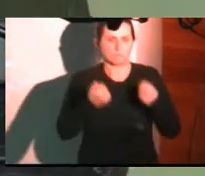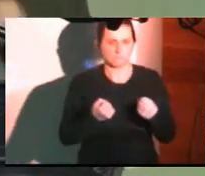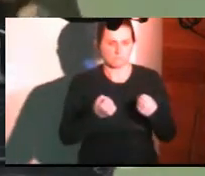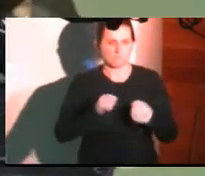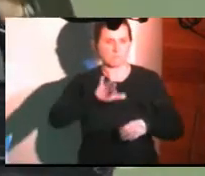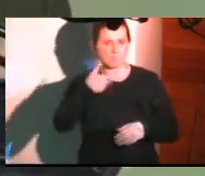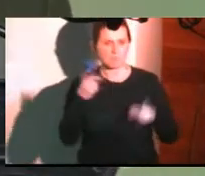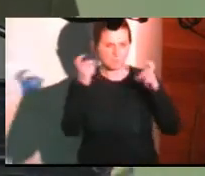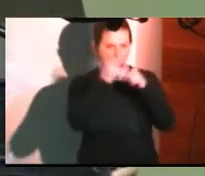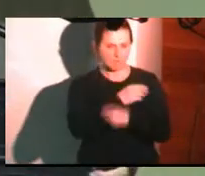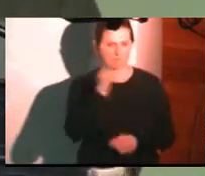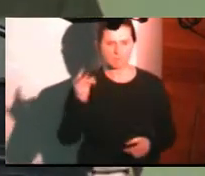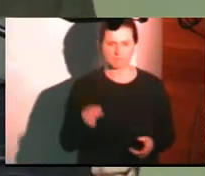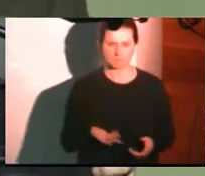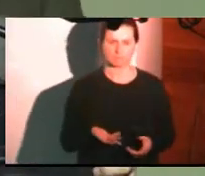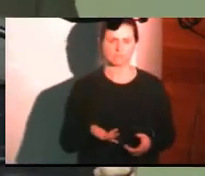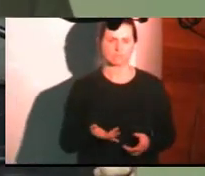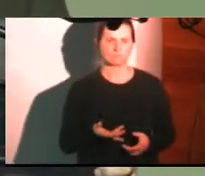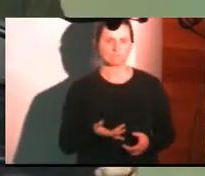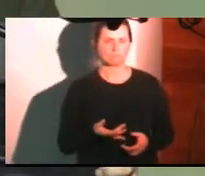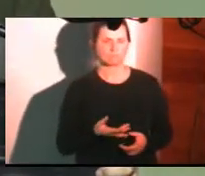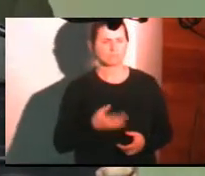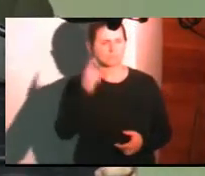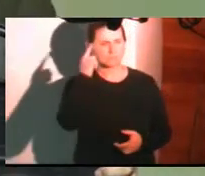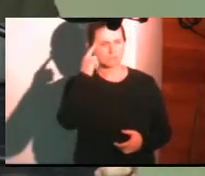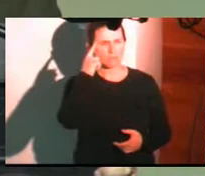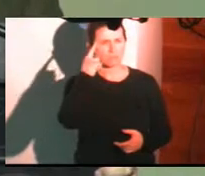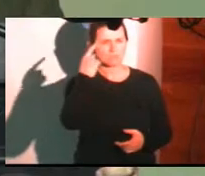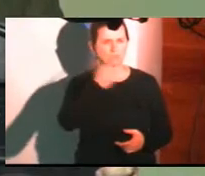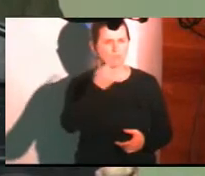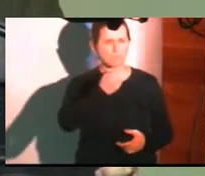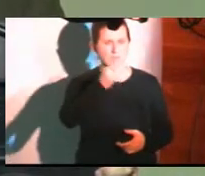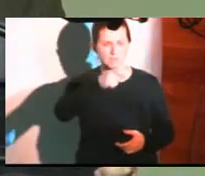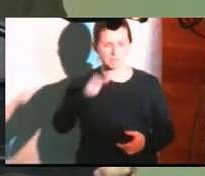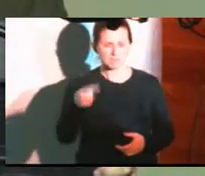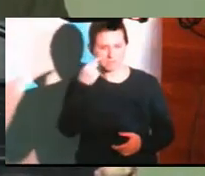adversidades. Y hablando de pioneros, en la Patagonia,